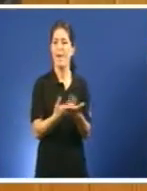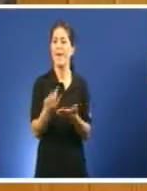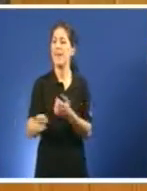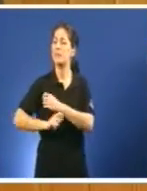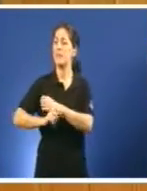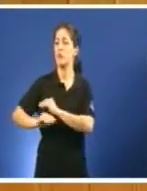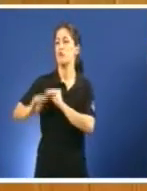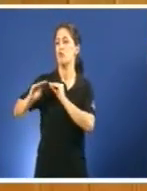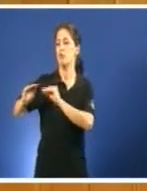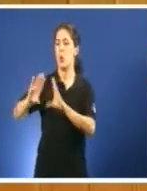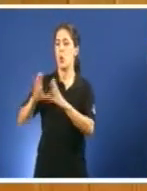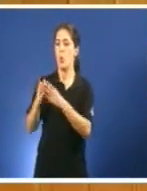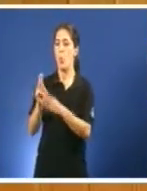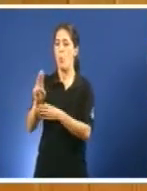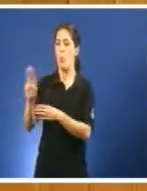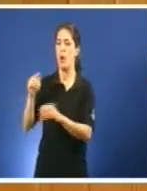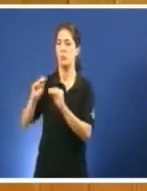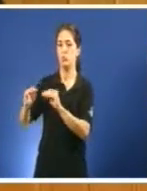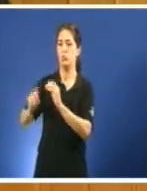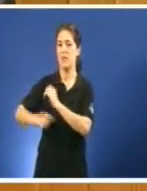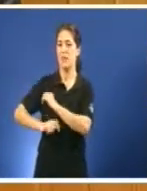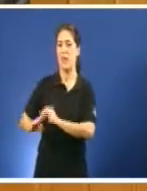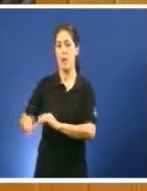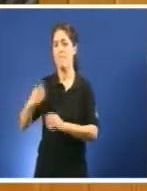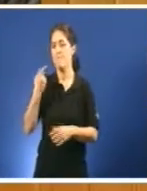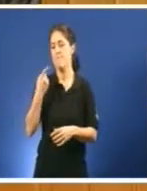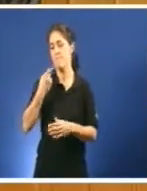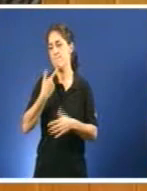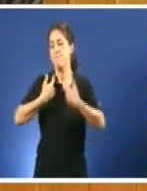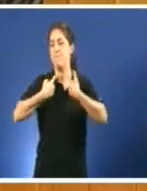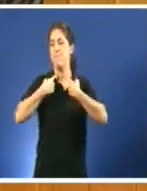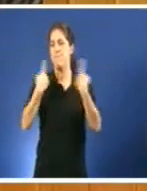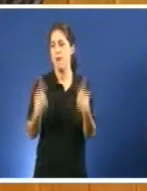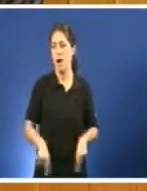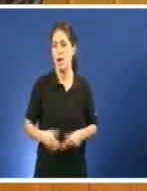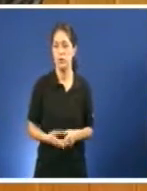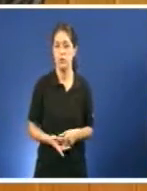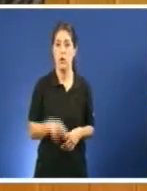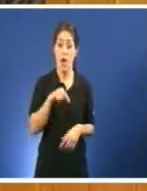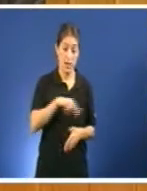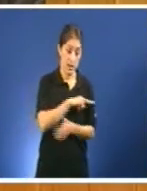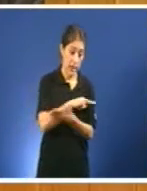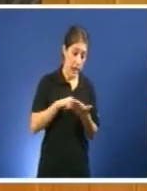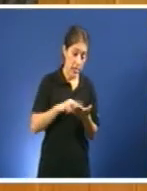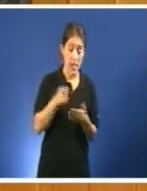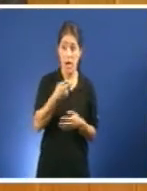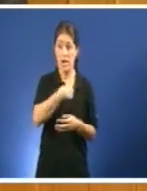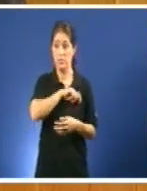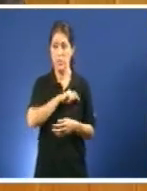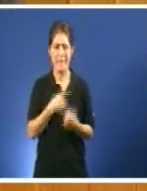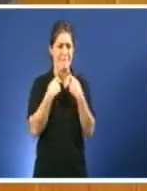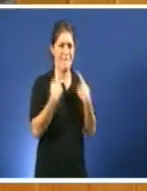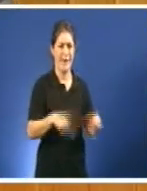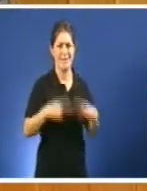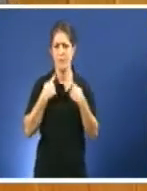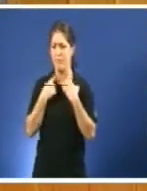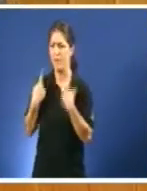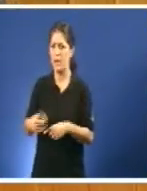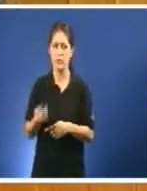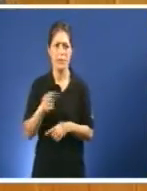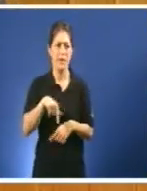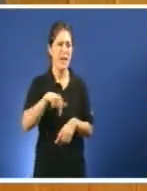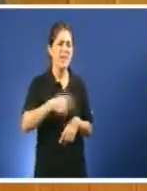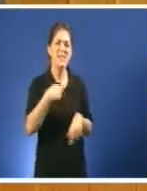estrategia do Partido Popular na Galiza e no Estado. Vostedes fiaron a recuperación da economía a devaluación